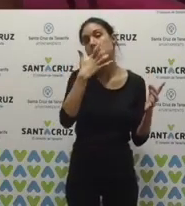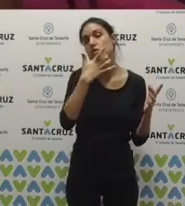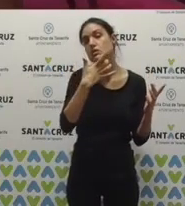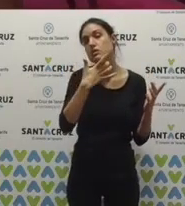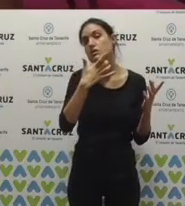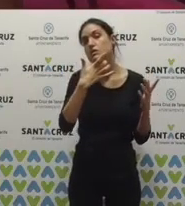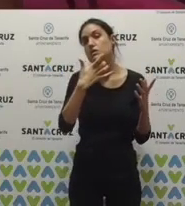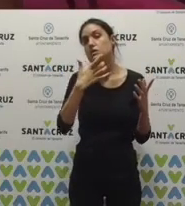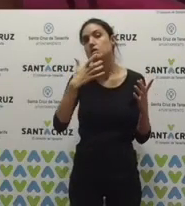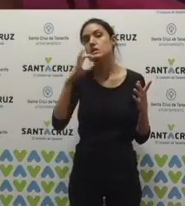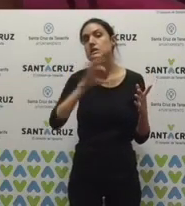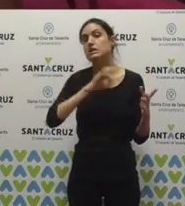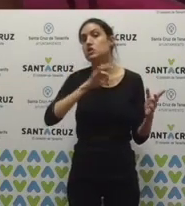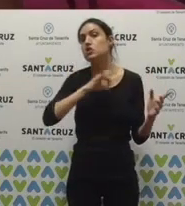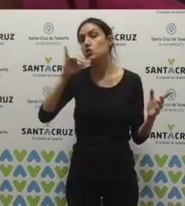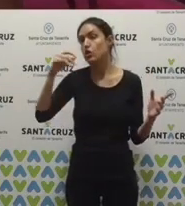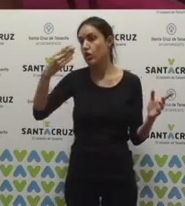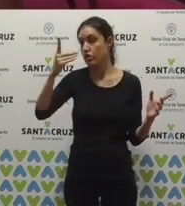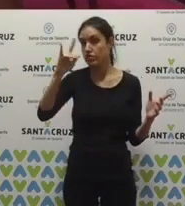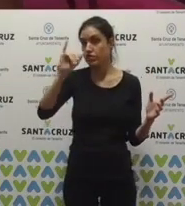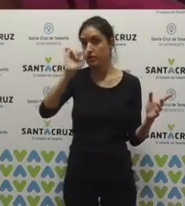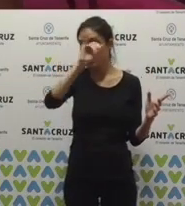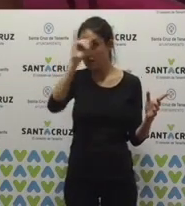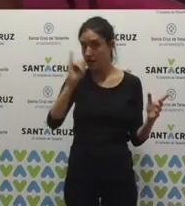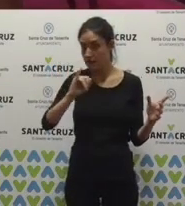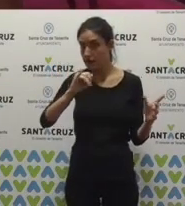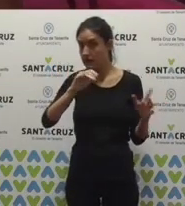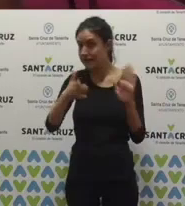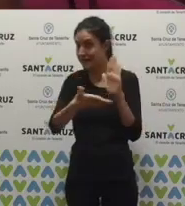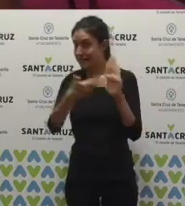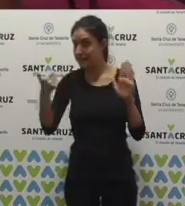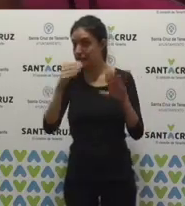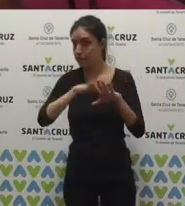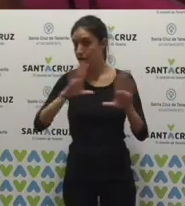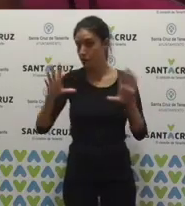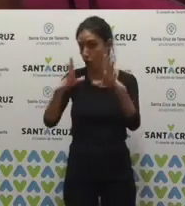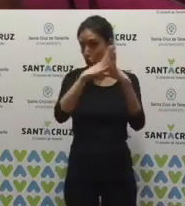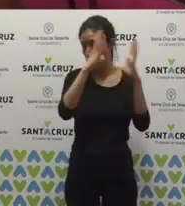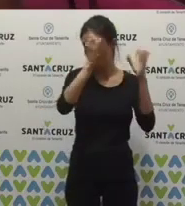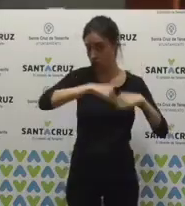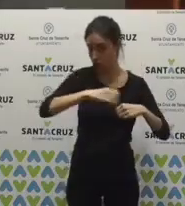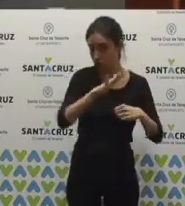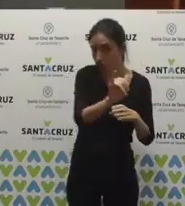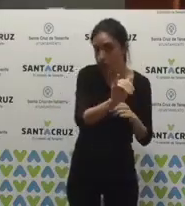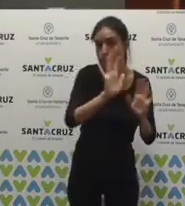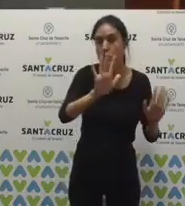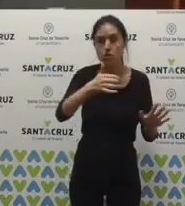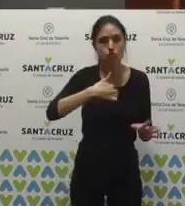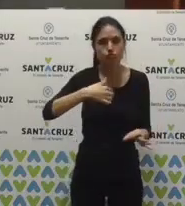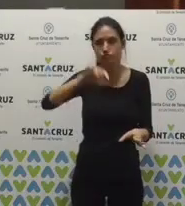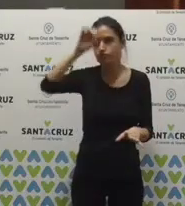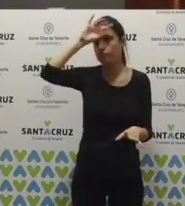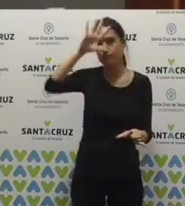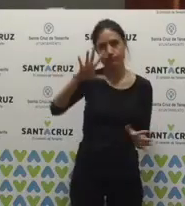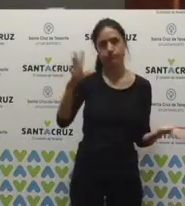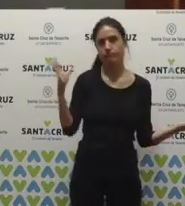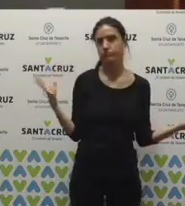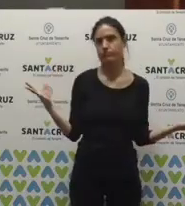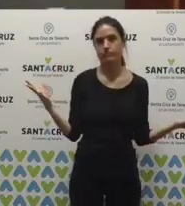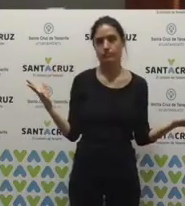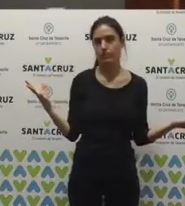señor de la guerra los va a retirar pero la yo me quedo anonadado con que